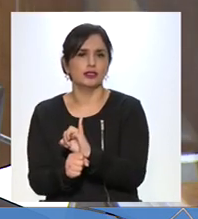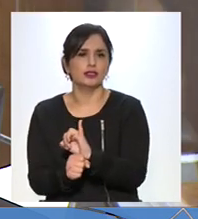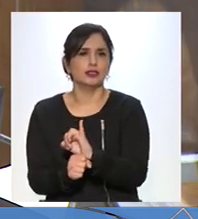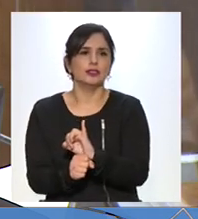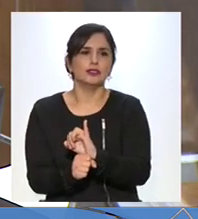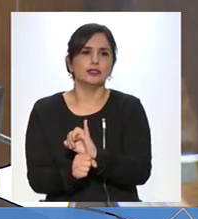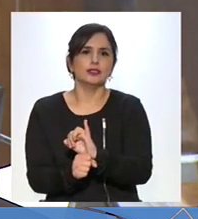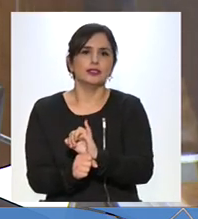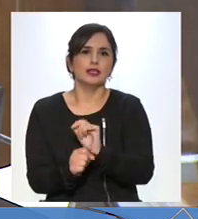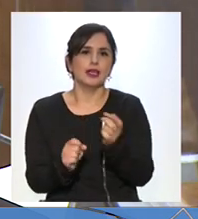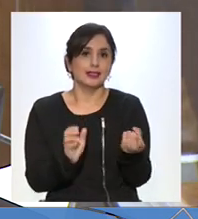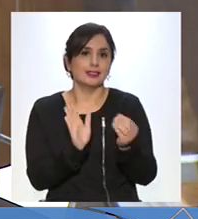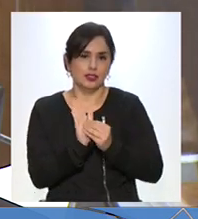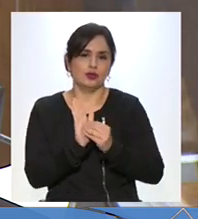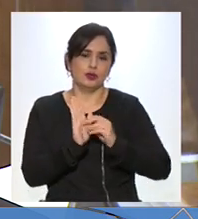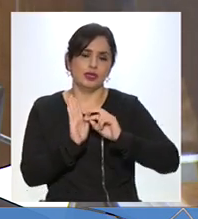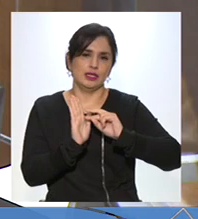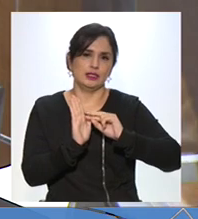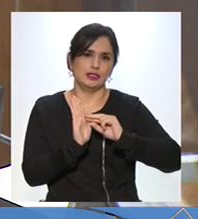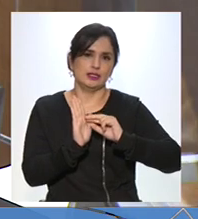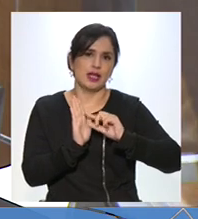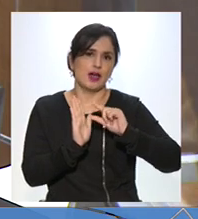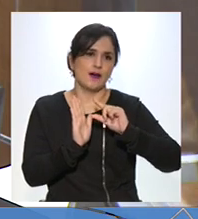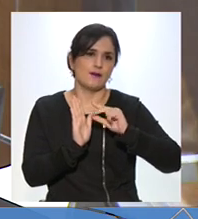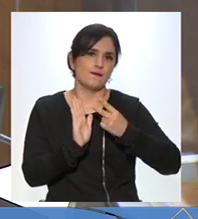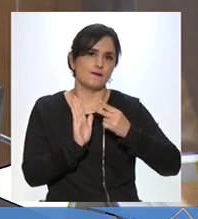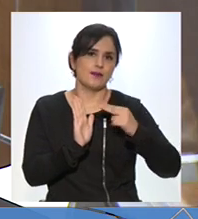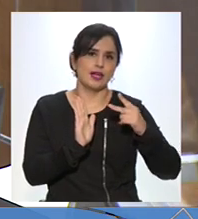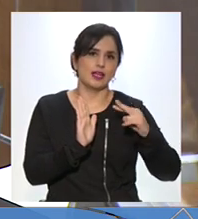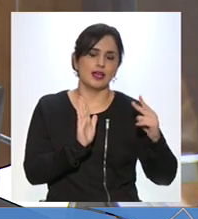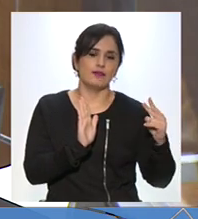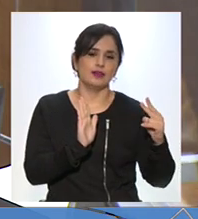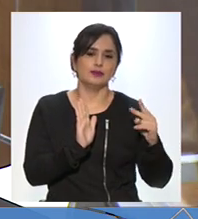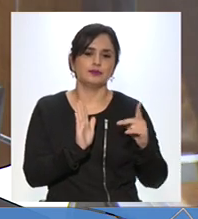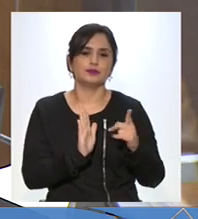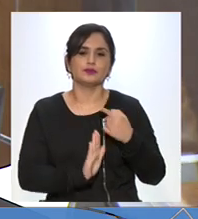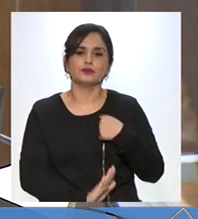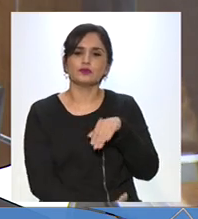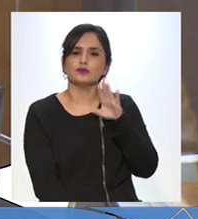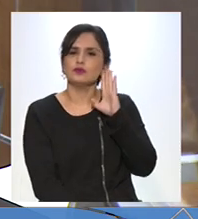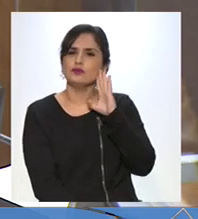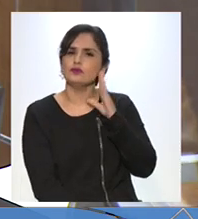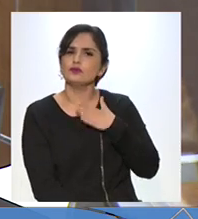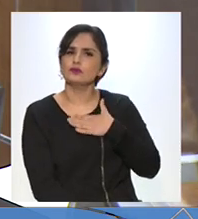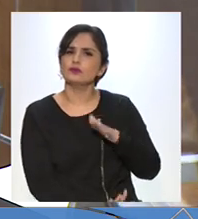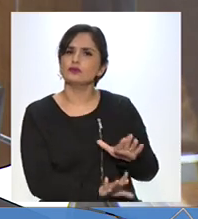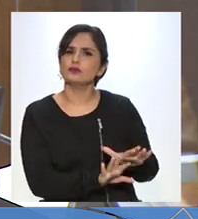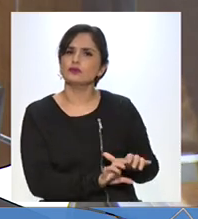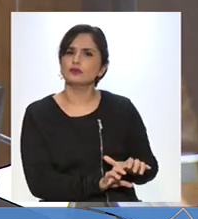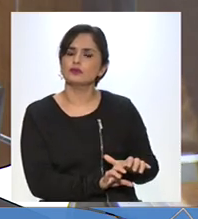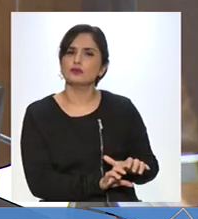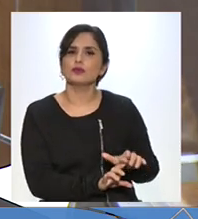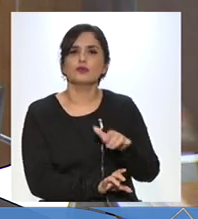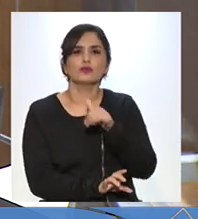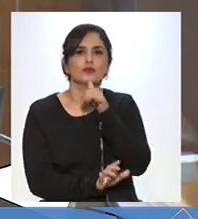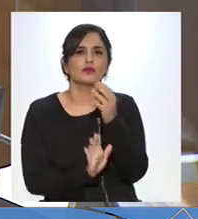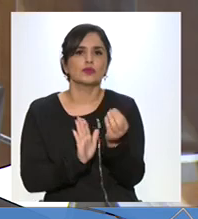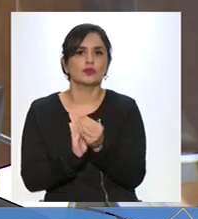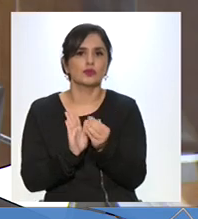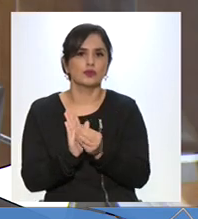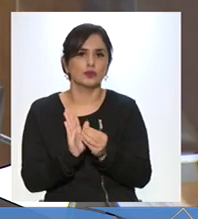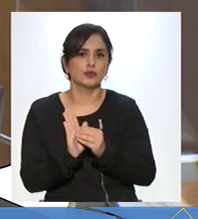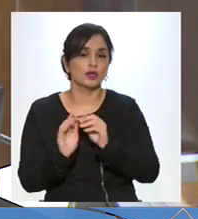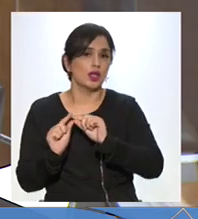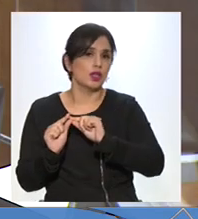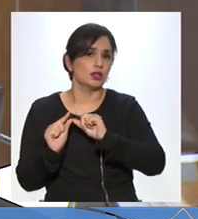esa variable se incorpore. Yo al menos estaba escuchando desde mi oficina la parte que no estuve presente. No sé si está incorporado esta